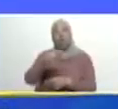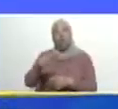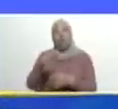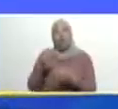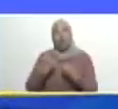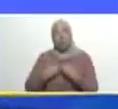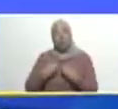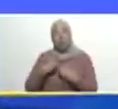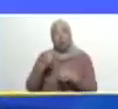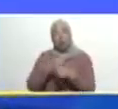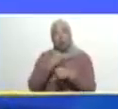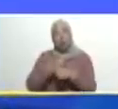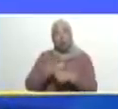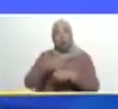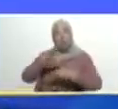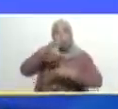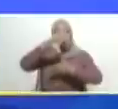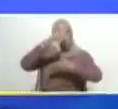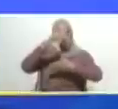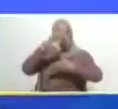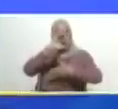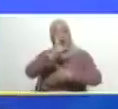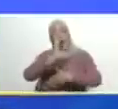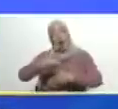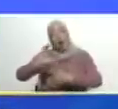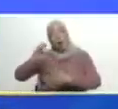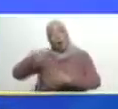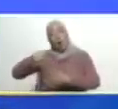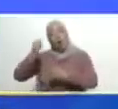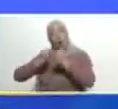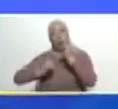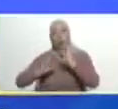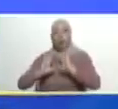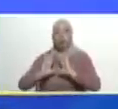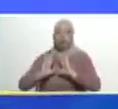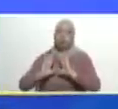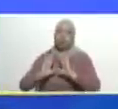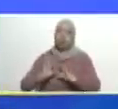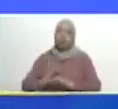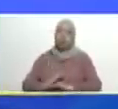caribeña. Y lo último que requerimos hoy es que haya